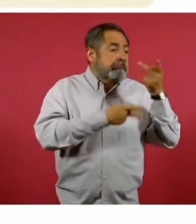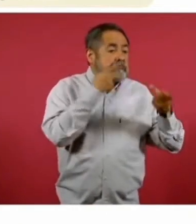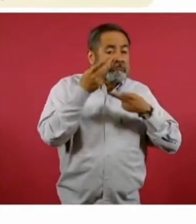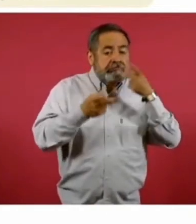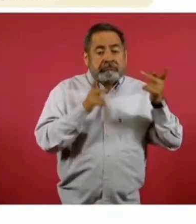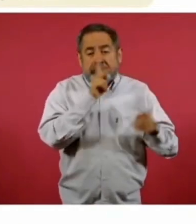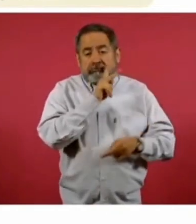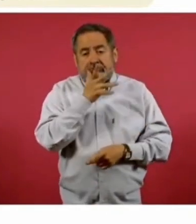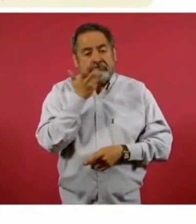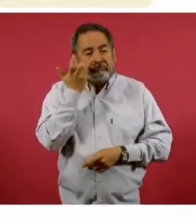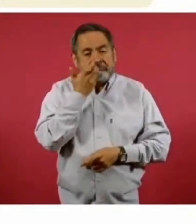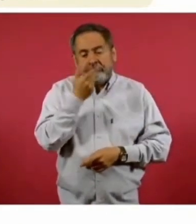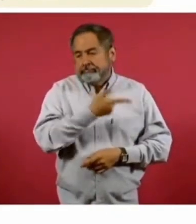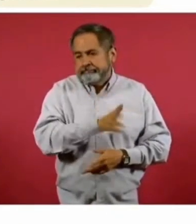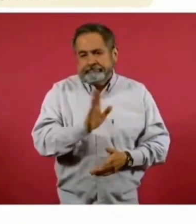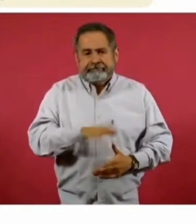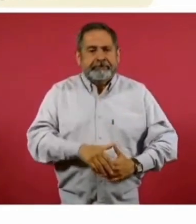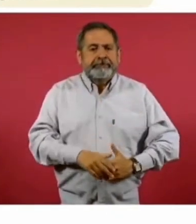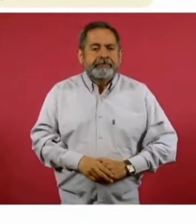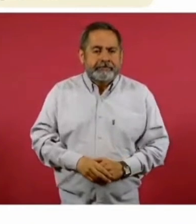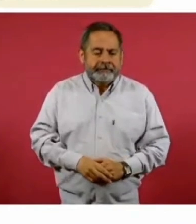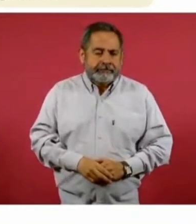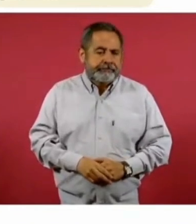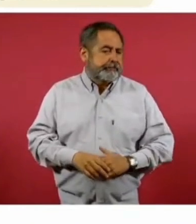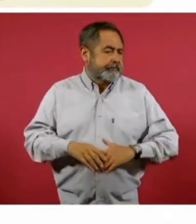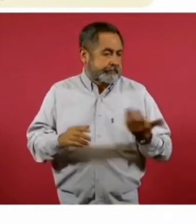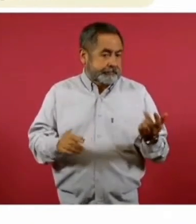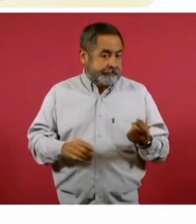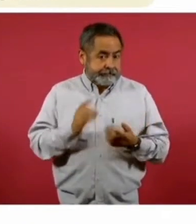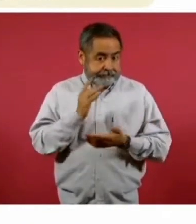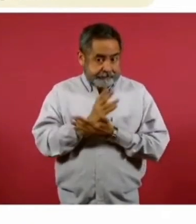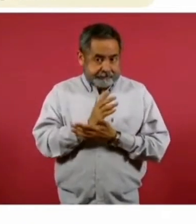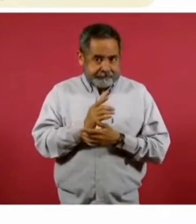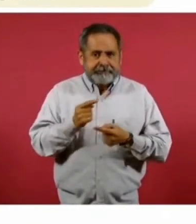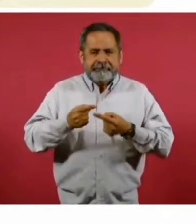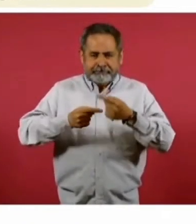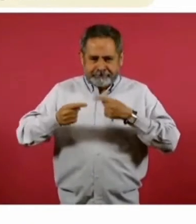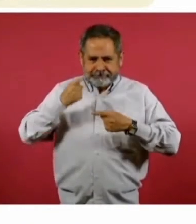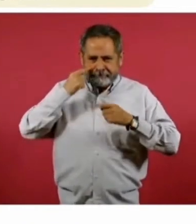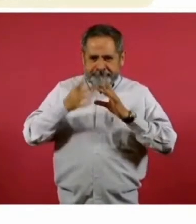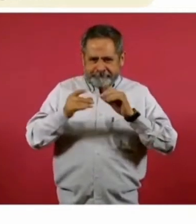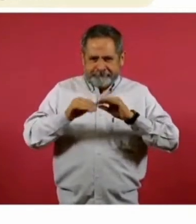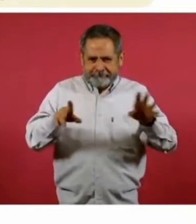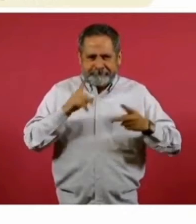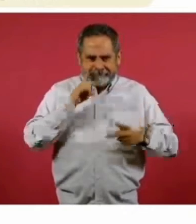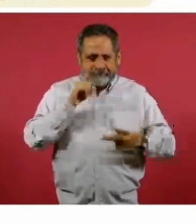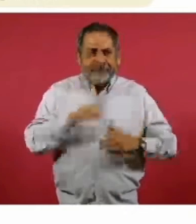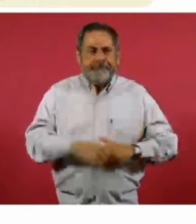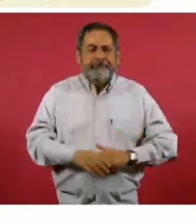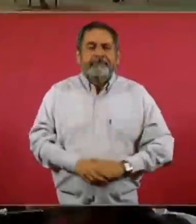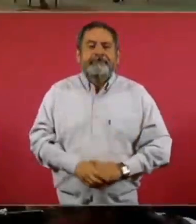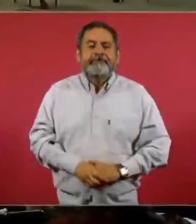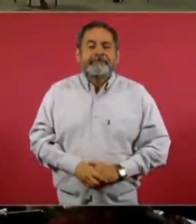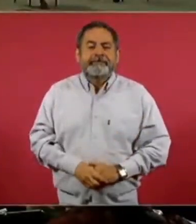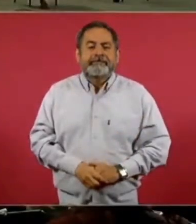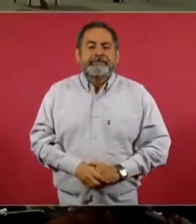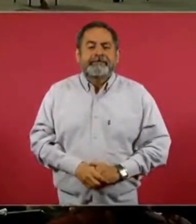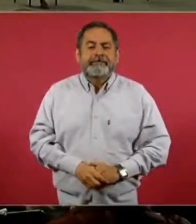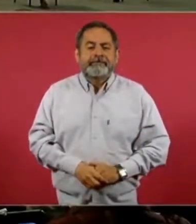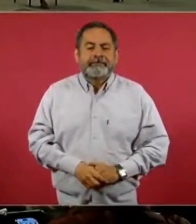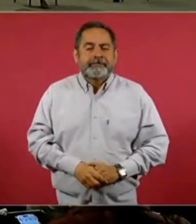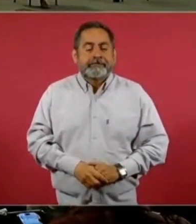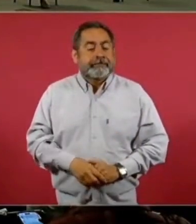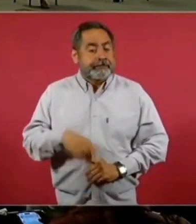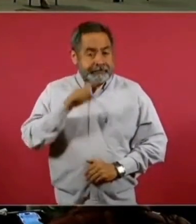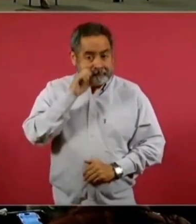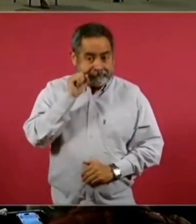periodísticas. Pero eso fue, no fue lo único. Si me regresan al anterior, por favor. ¿La anterior? Muy bien.